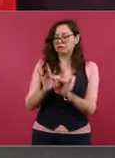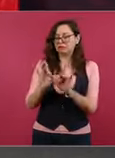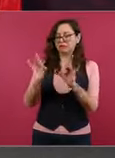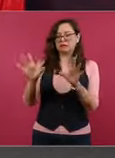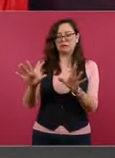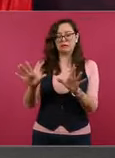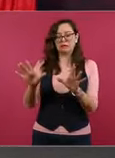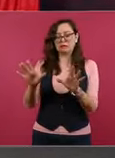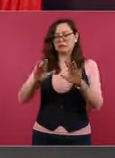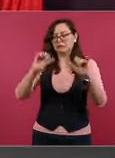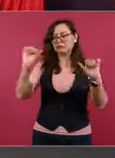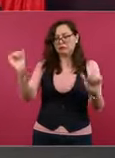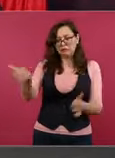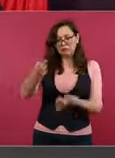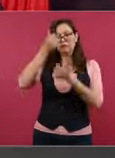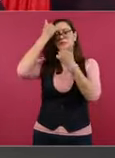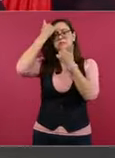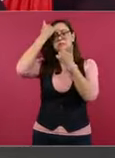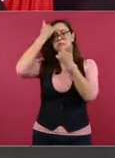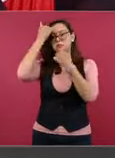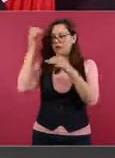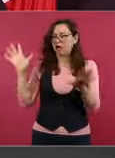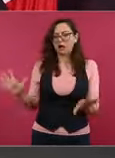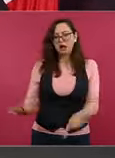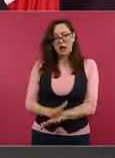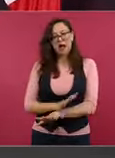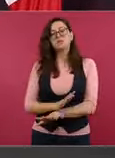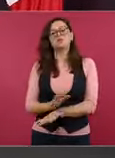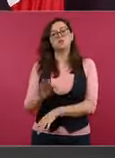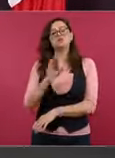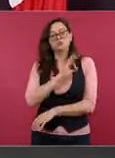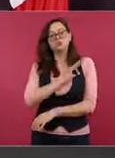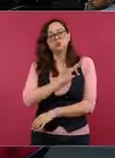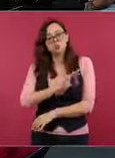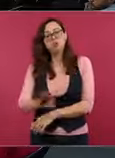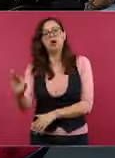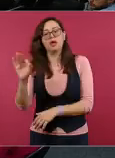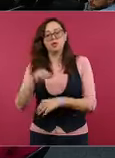durante un buen tiempo y al final